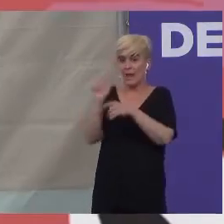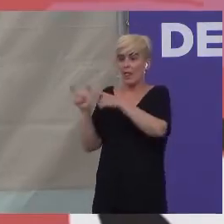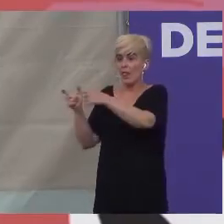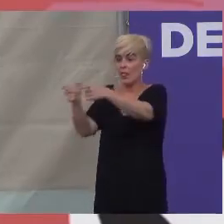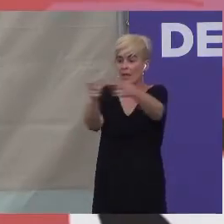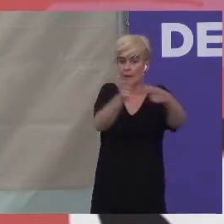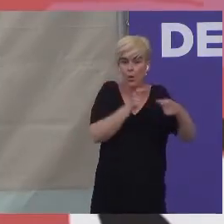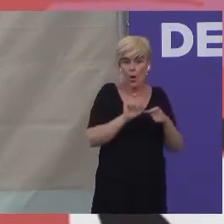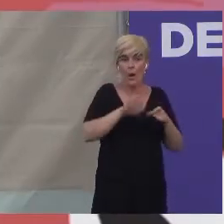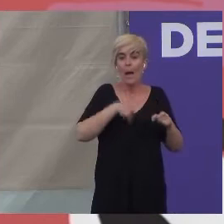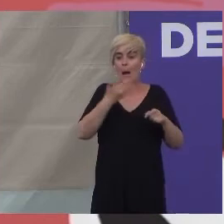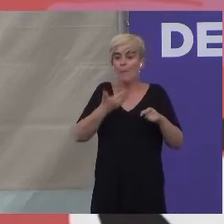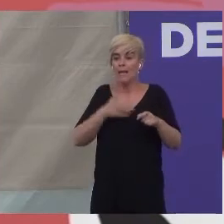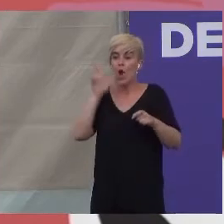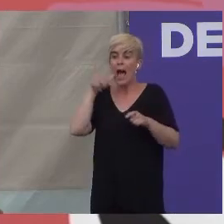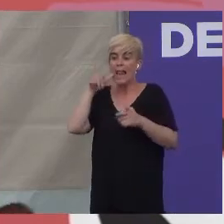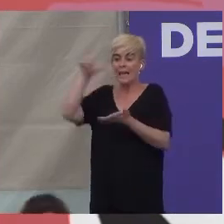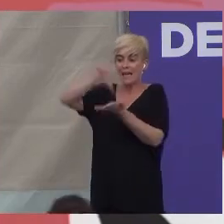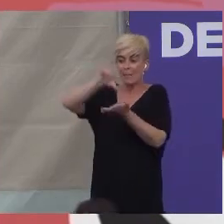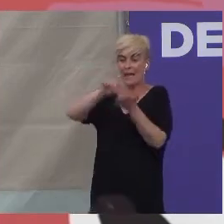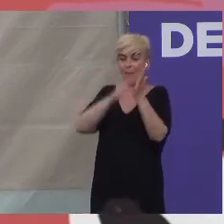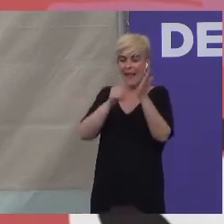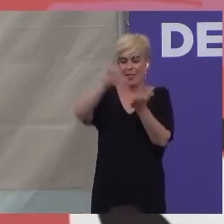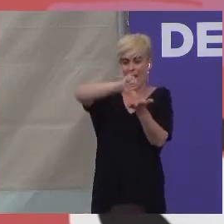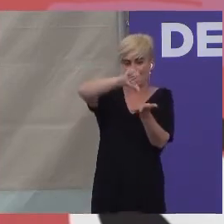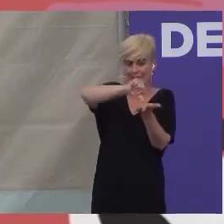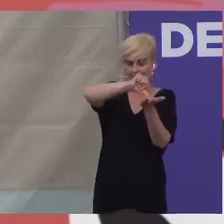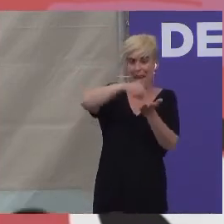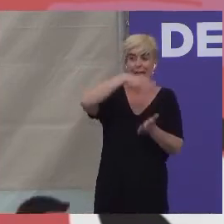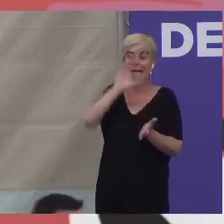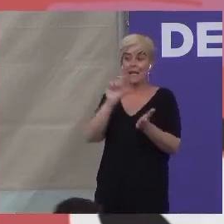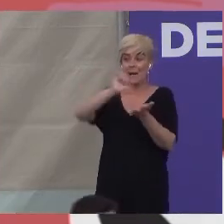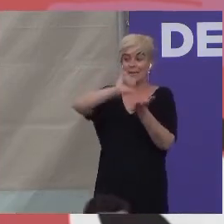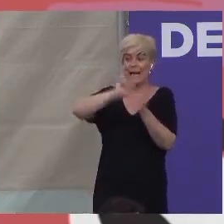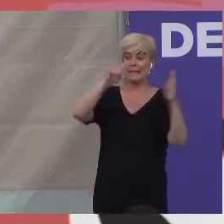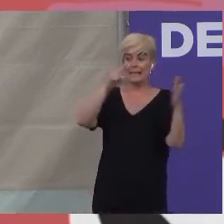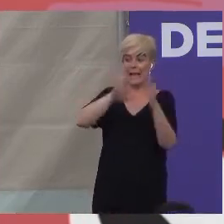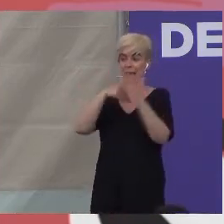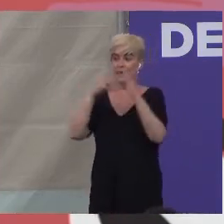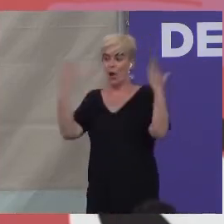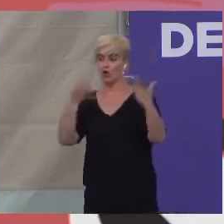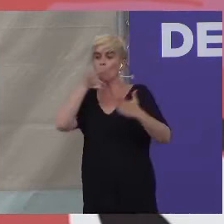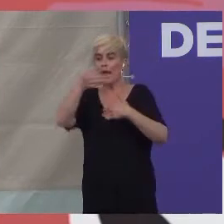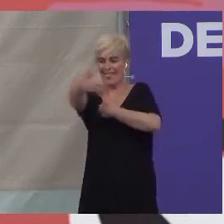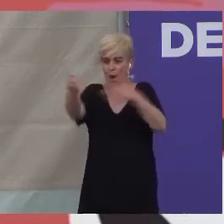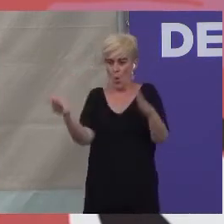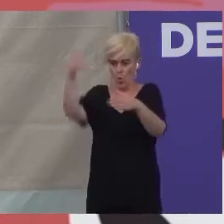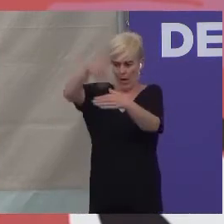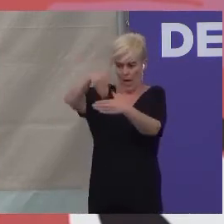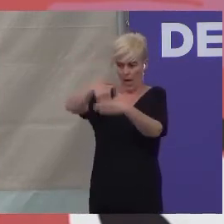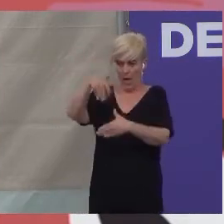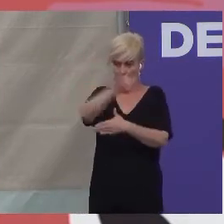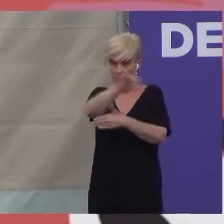habrá urna tanto en Alicante Capital, Valencia Capital y Castellón Capital de 6 a 8 de la tarde, ¿vale? Para seguir votando